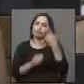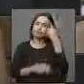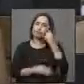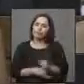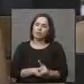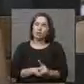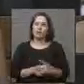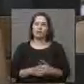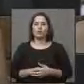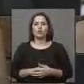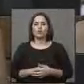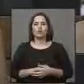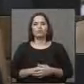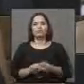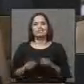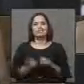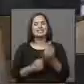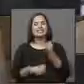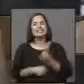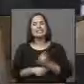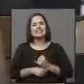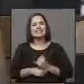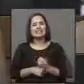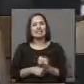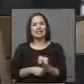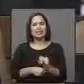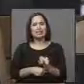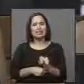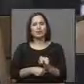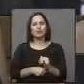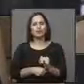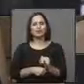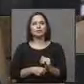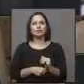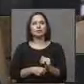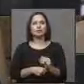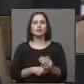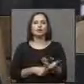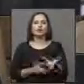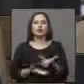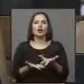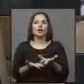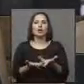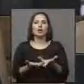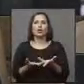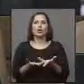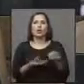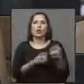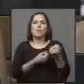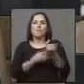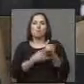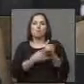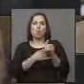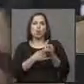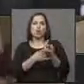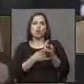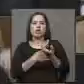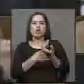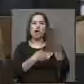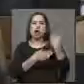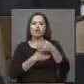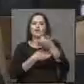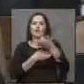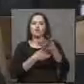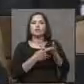siempre estatizar lo que más se puede en la educación, a través del puñal, como señalaba, la educación particular subvencionada,